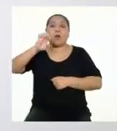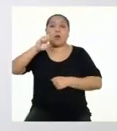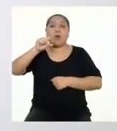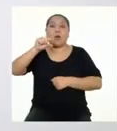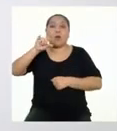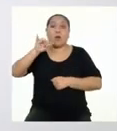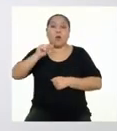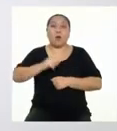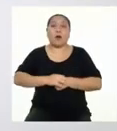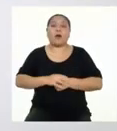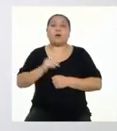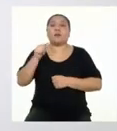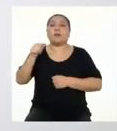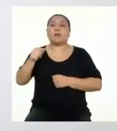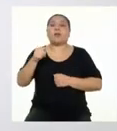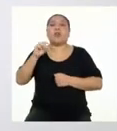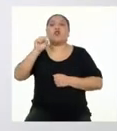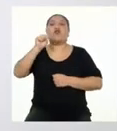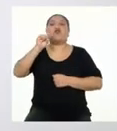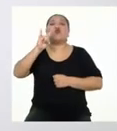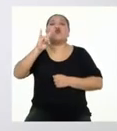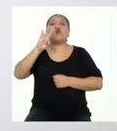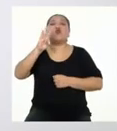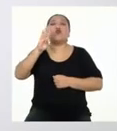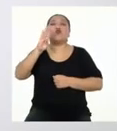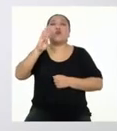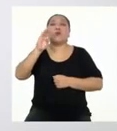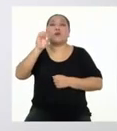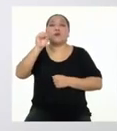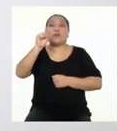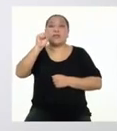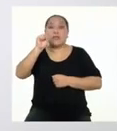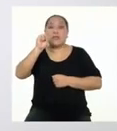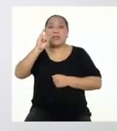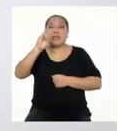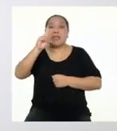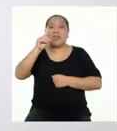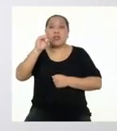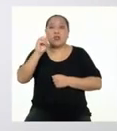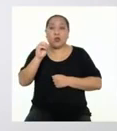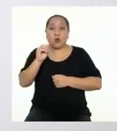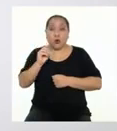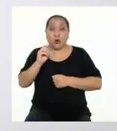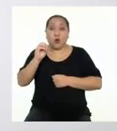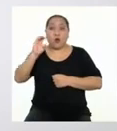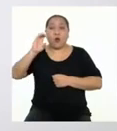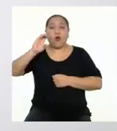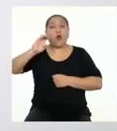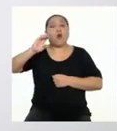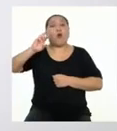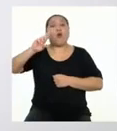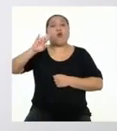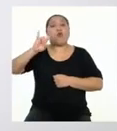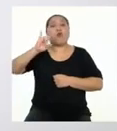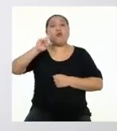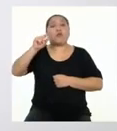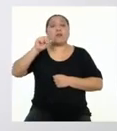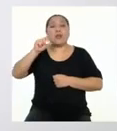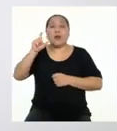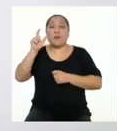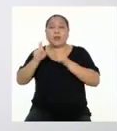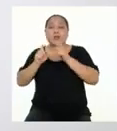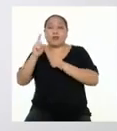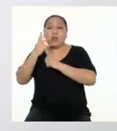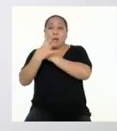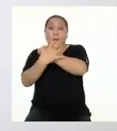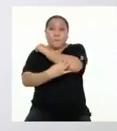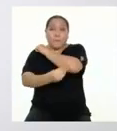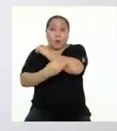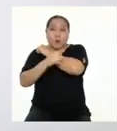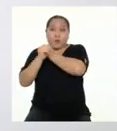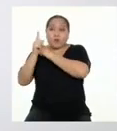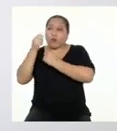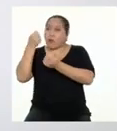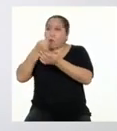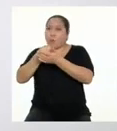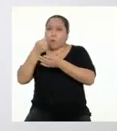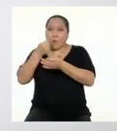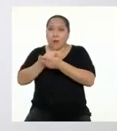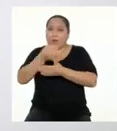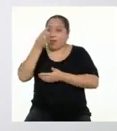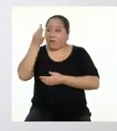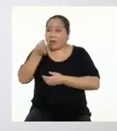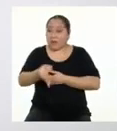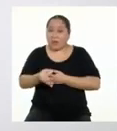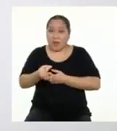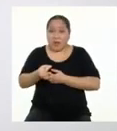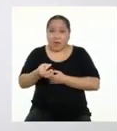existe la figura del subsidio cruzado, un esquema que hace posible que los usuarios de menores recursos no paguen la tarifa real